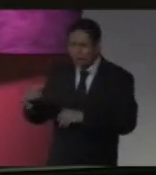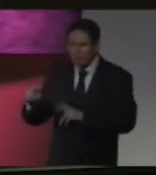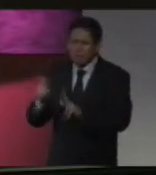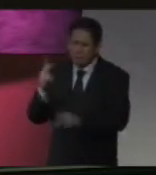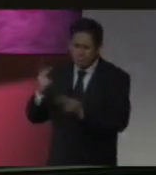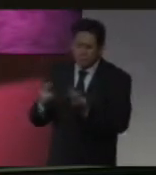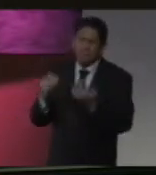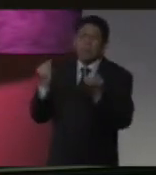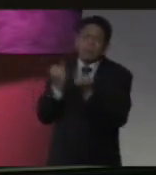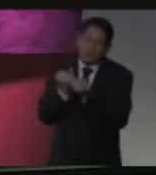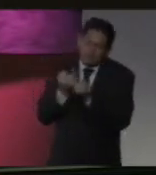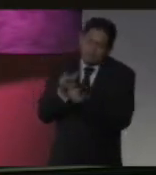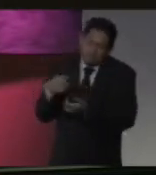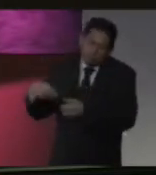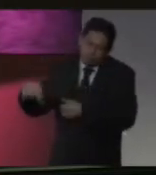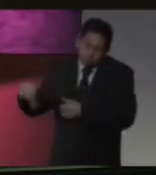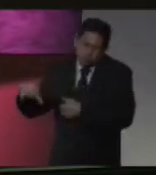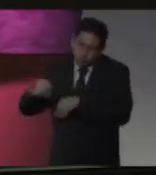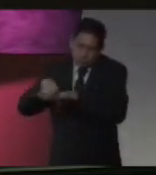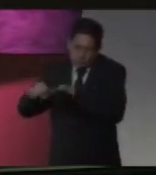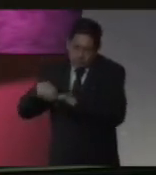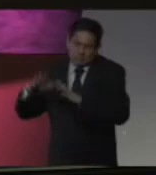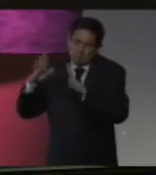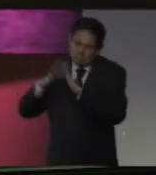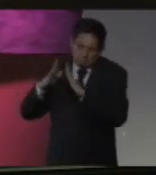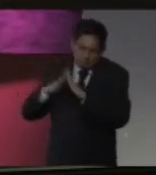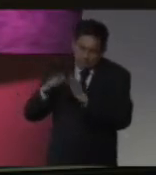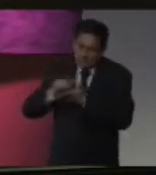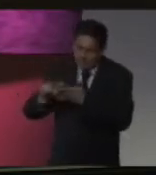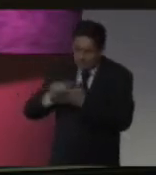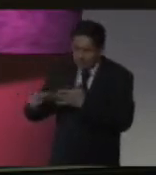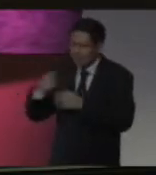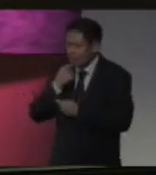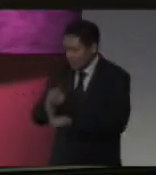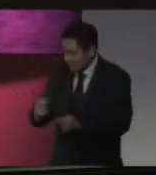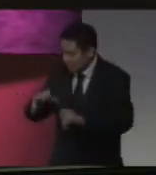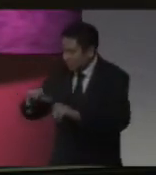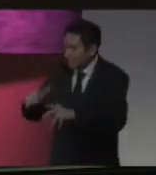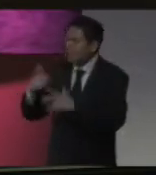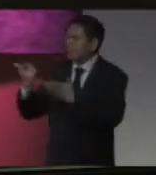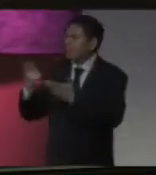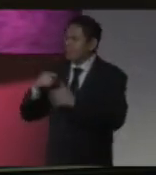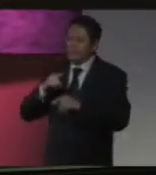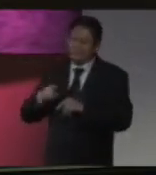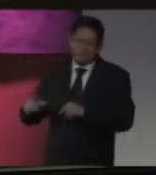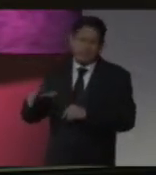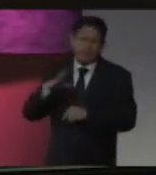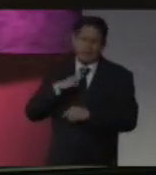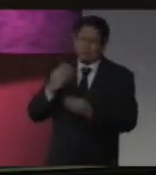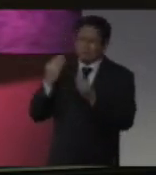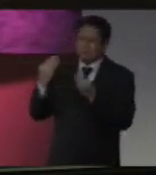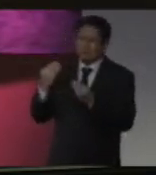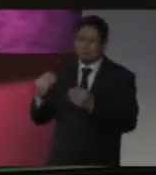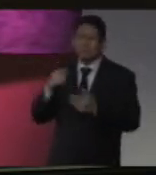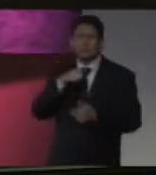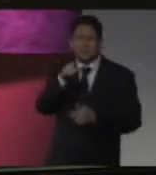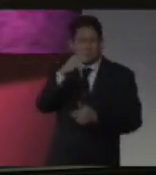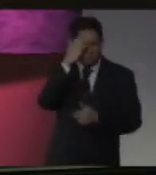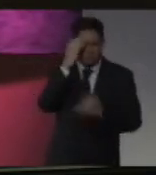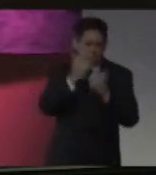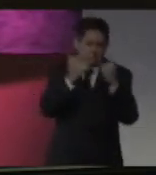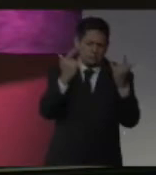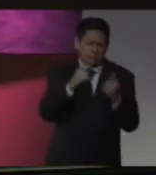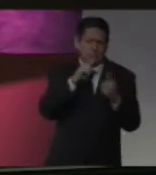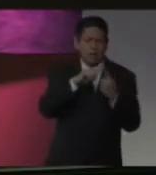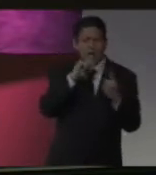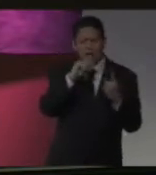limpieza, transporte de agua, etcétera, etcétera. ¿Qué casos? Pues todos y todas ustedes los conocen, los han visto, son cientos: Atenco, Mazahuas, San Juan Copala